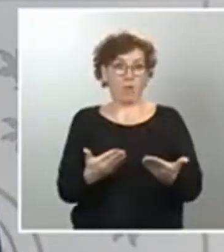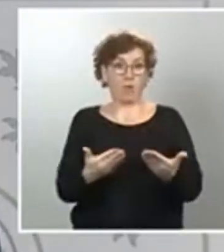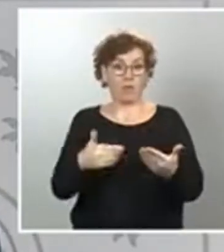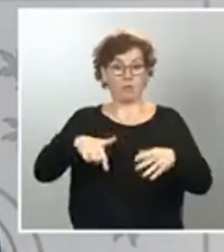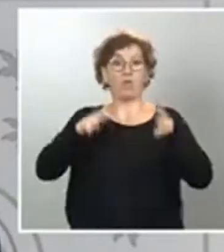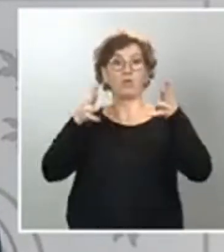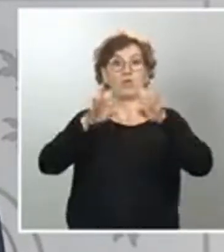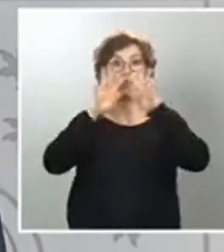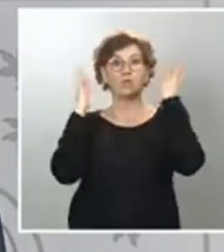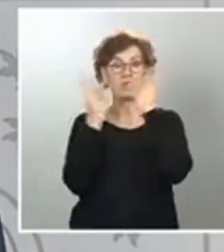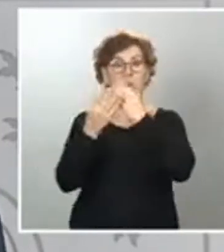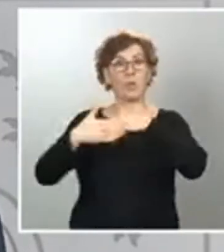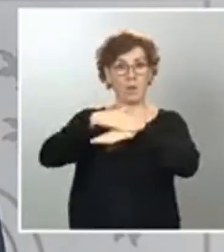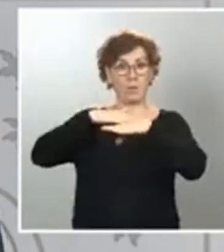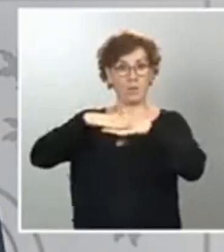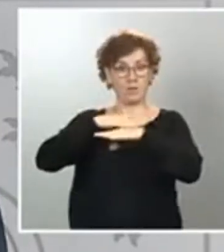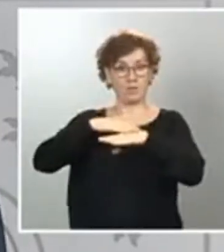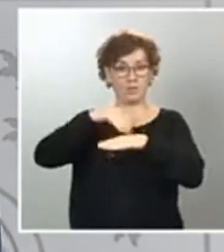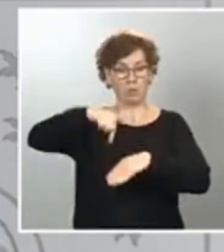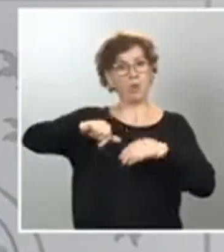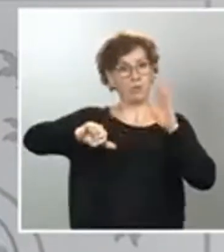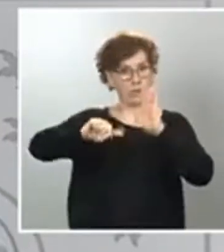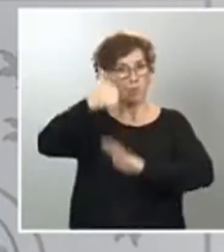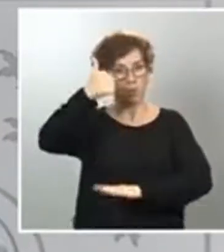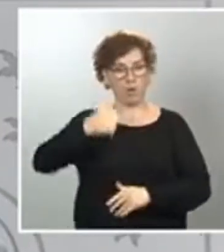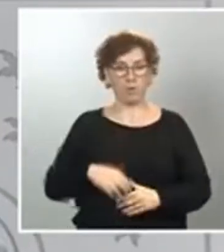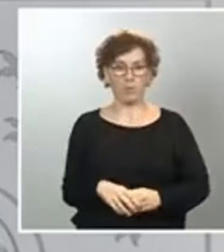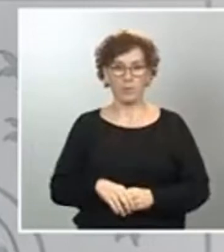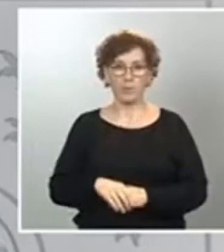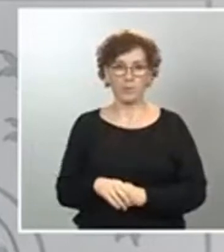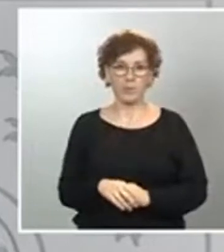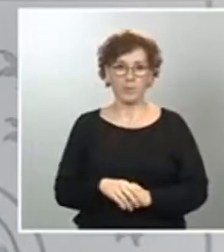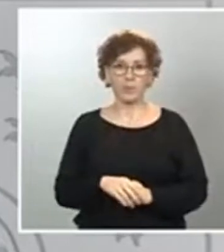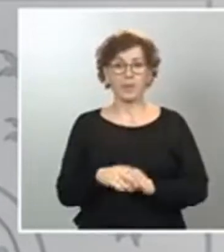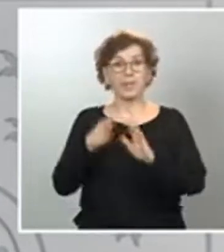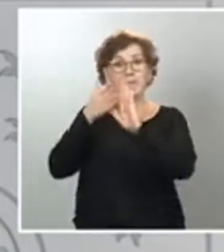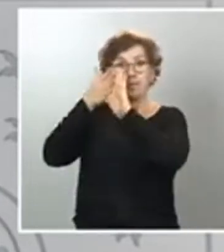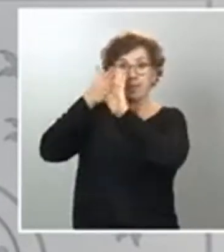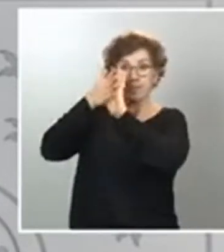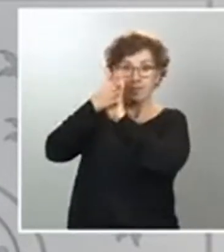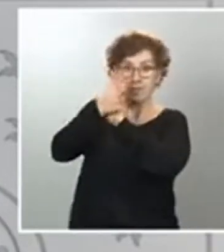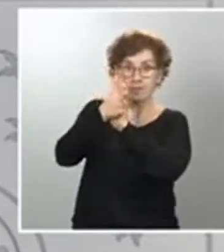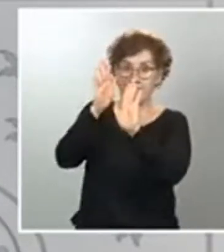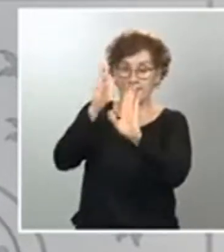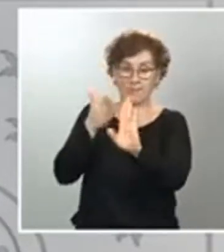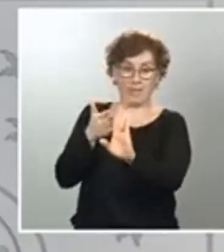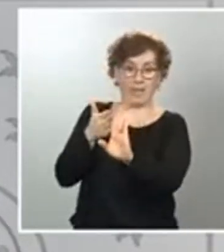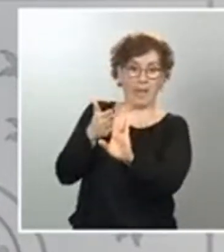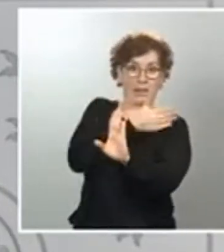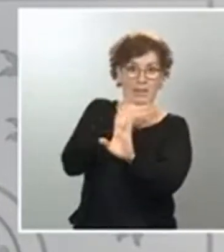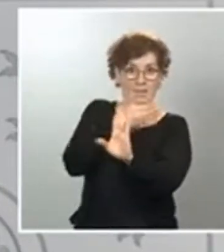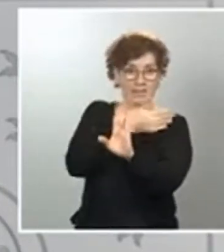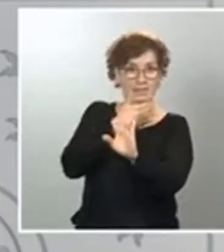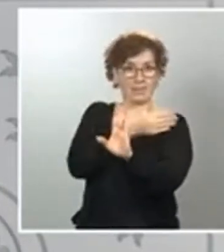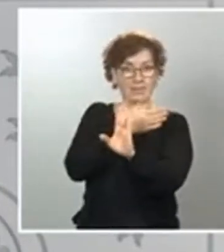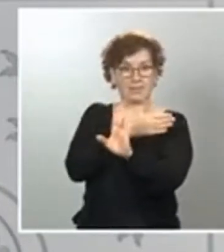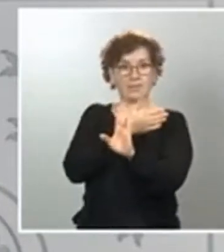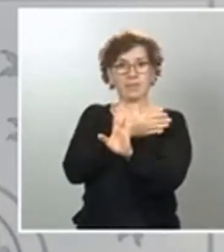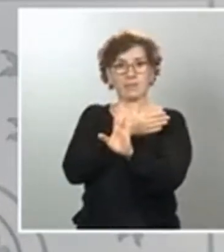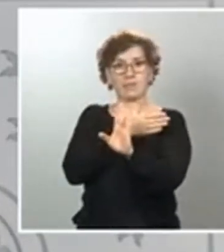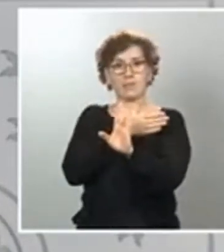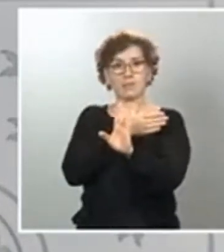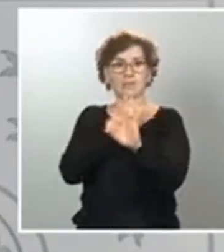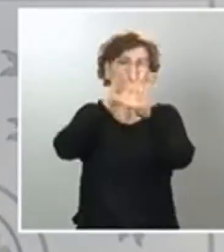de Ministros celebrado en el día de hoy. Antes de exponerles en sus líneas generales el plan